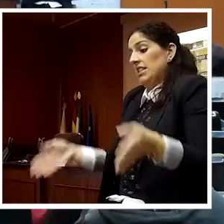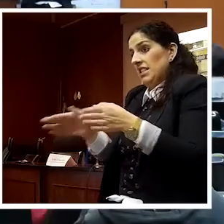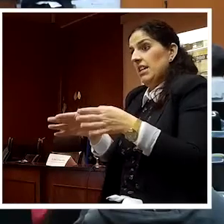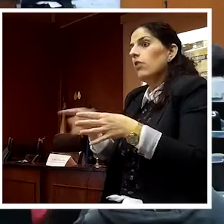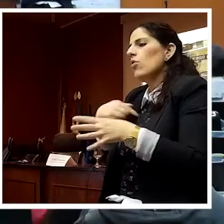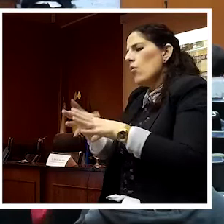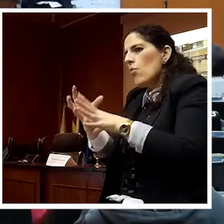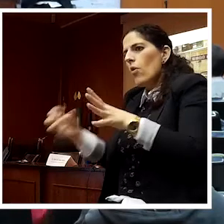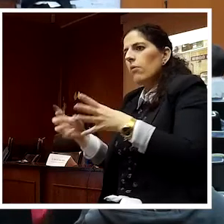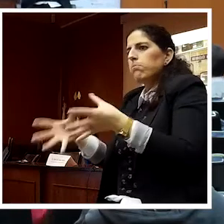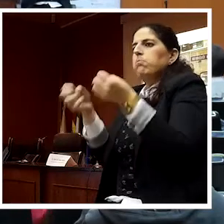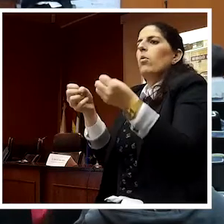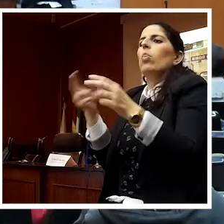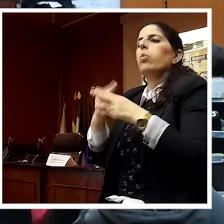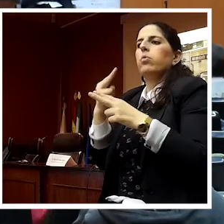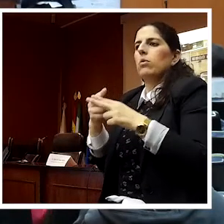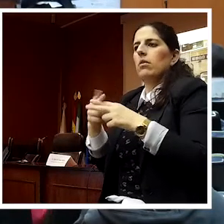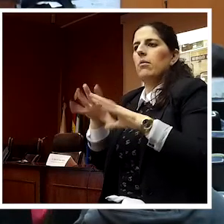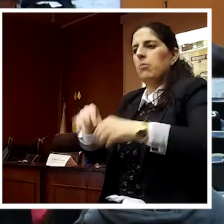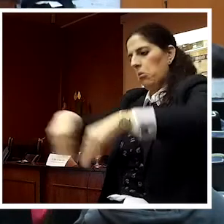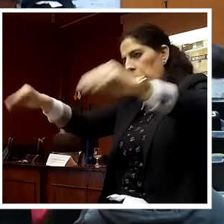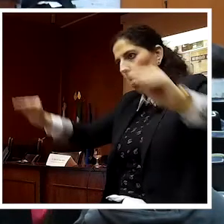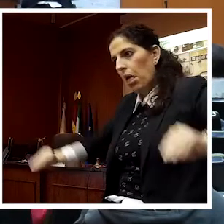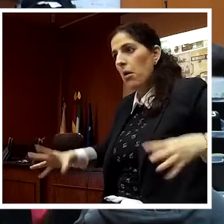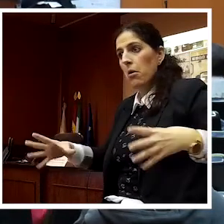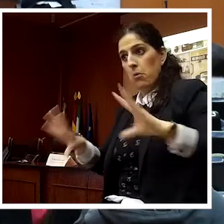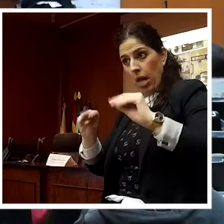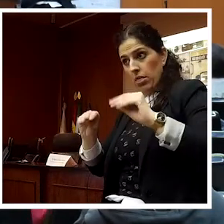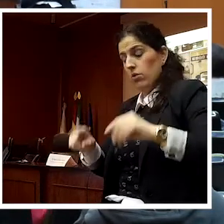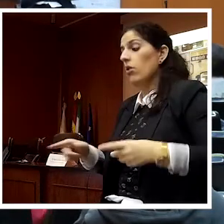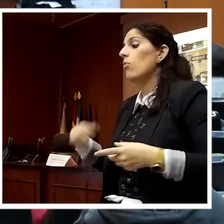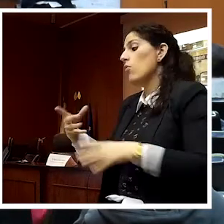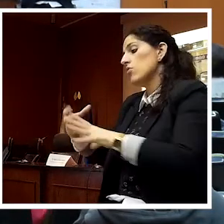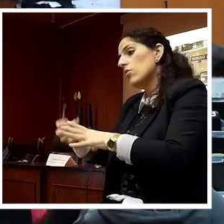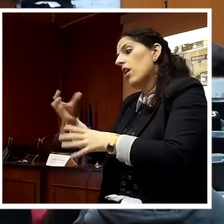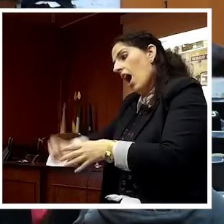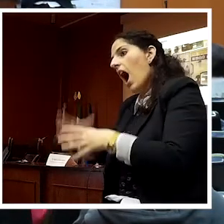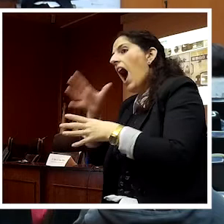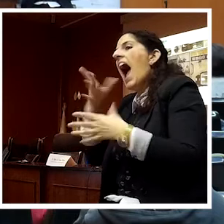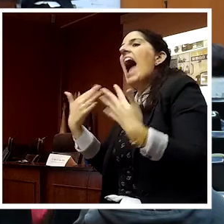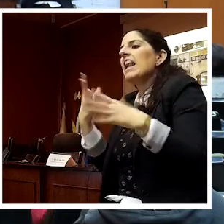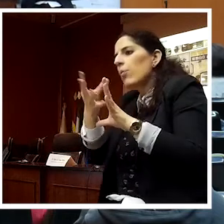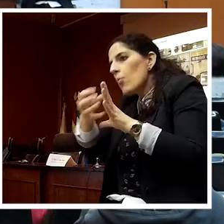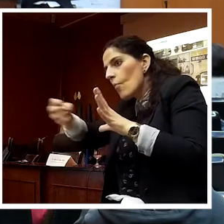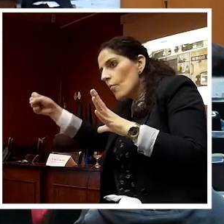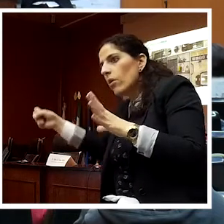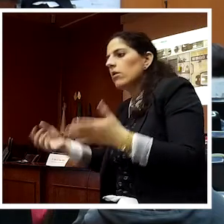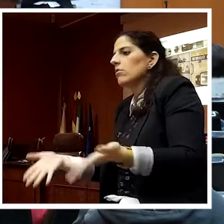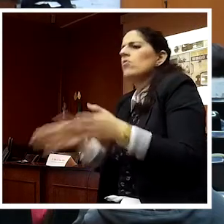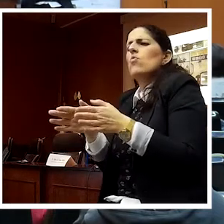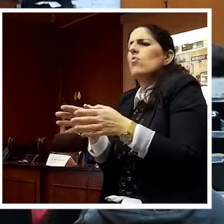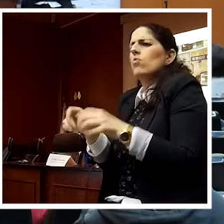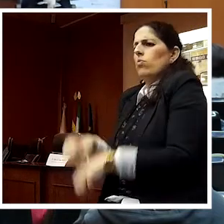todas las articulaciones inmovilizadas. Entonces lo puedes sacar del lugar donde esté y los baches, ¿no? Apenas tienen